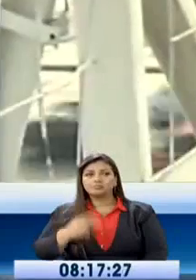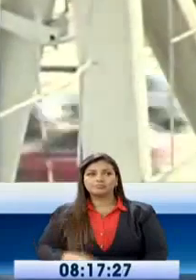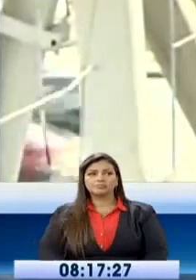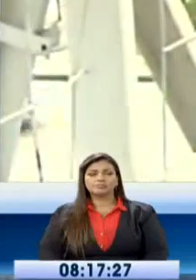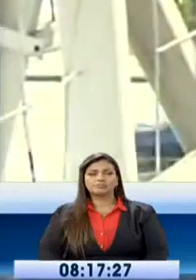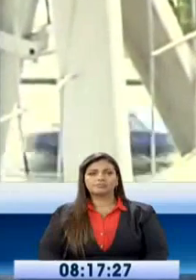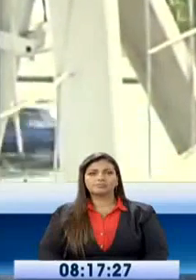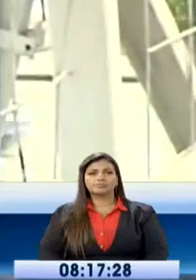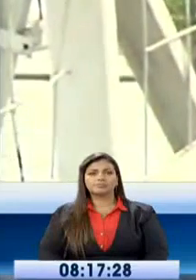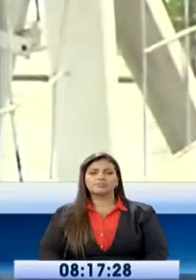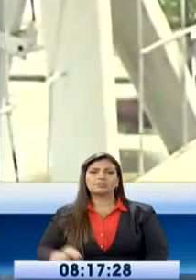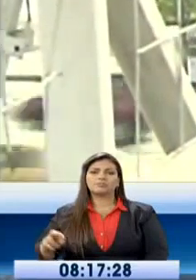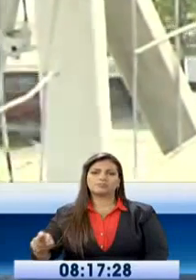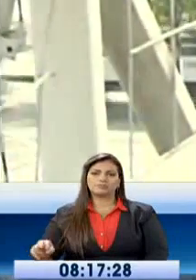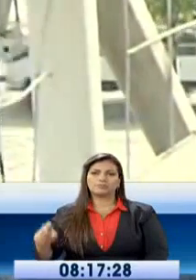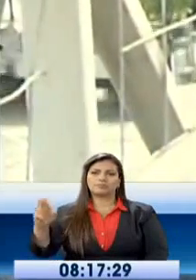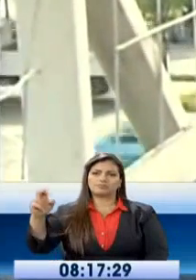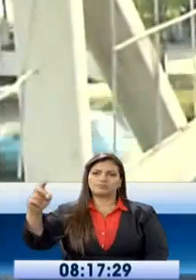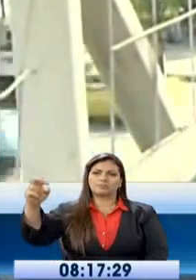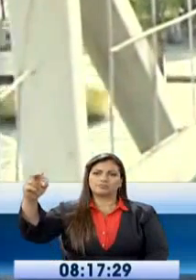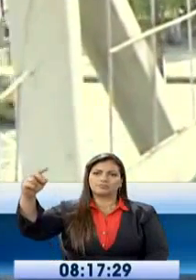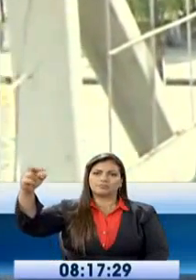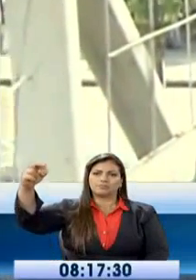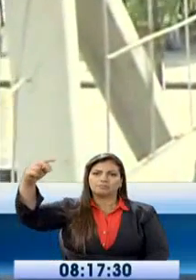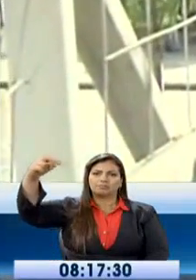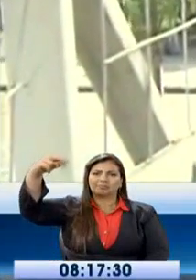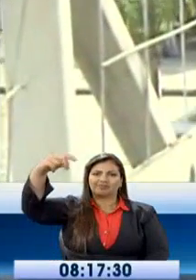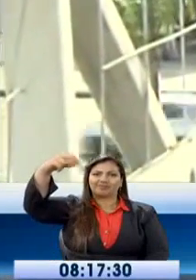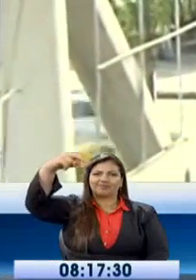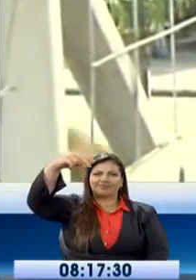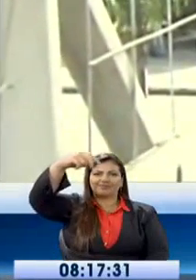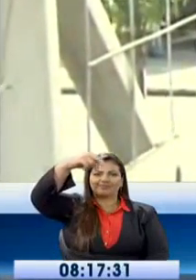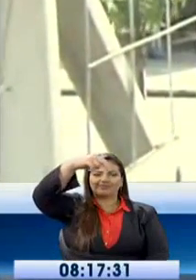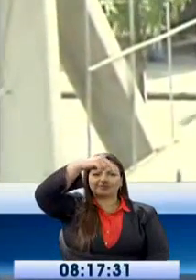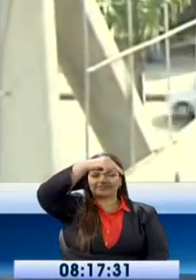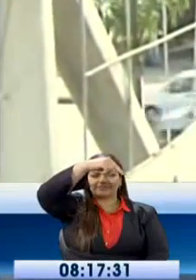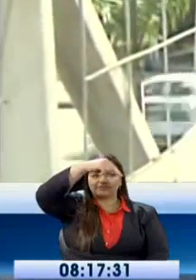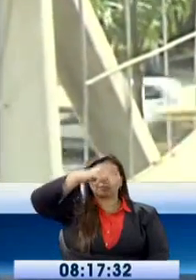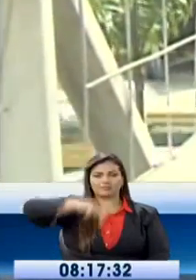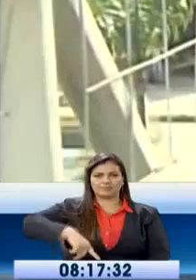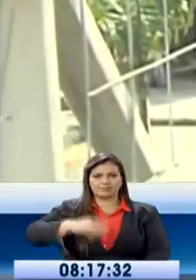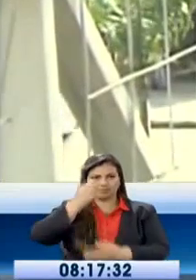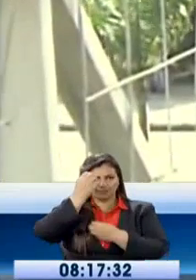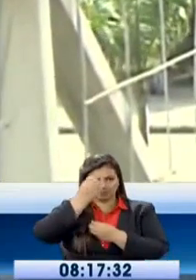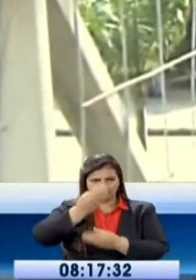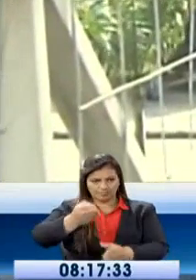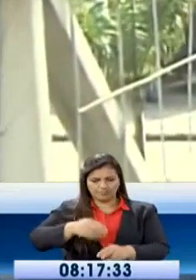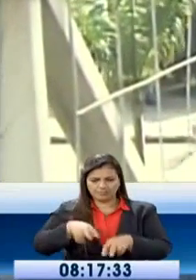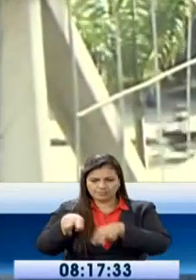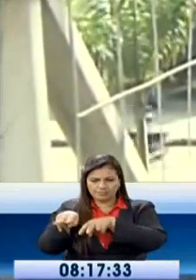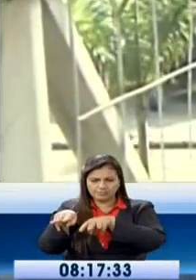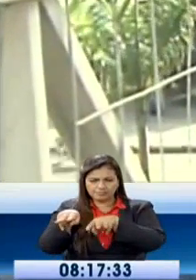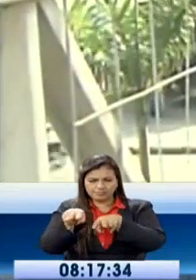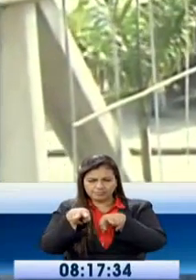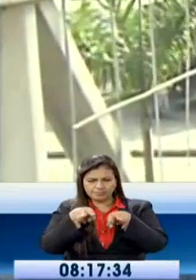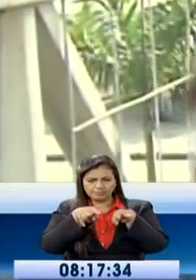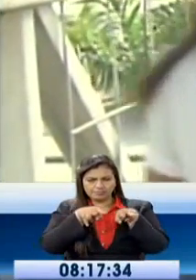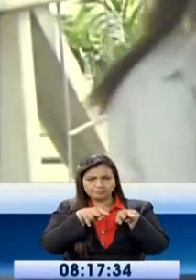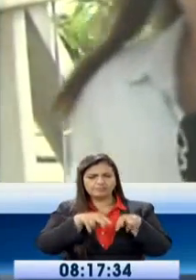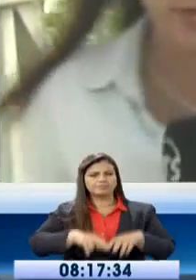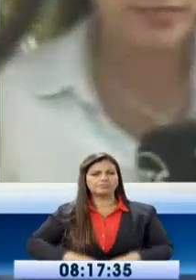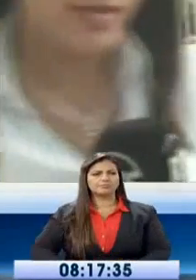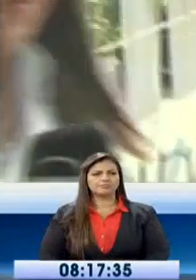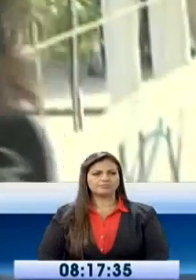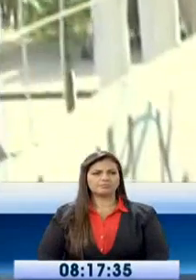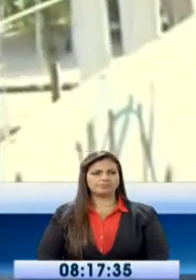de la puntilla, baja el puente, es el primer paso peatonal. Justamente les quiero dar a conocer el estado en el que se encuentra